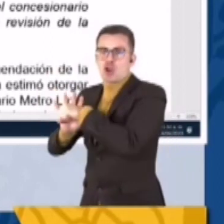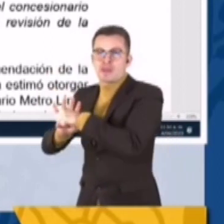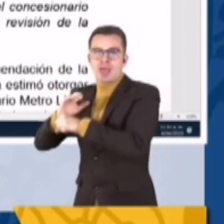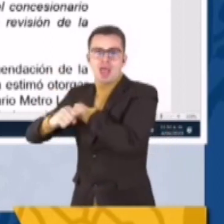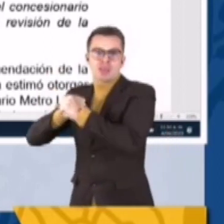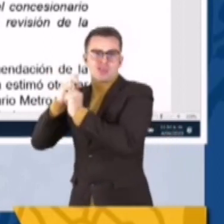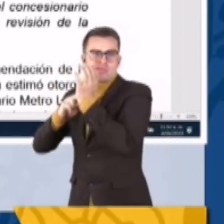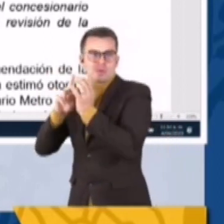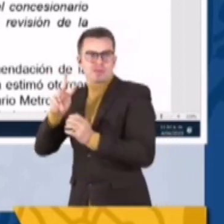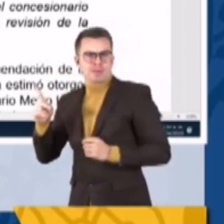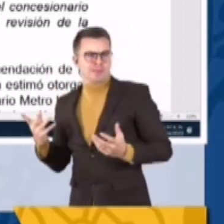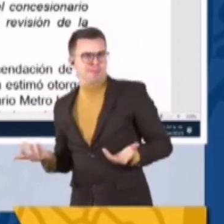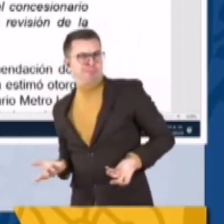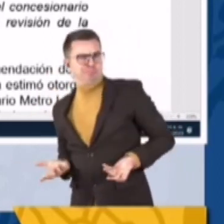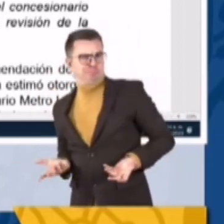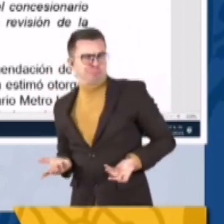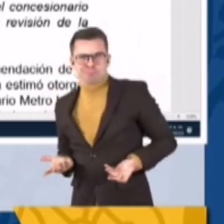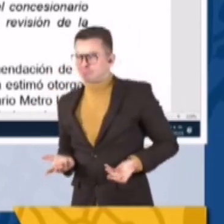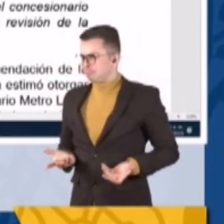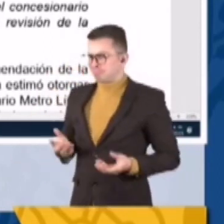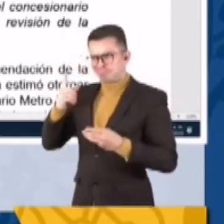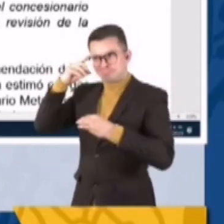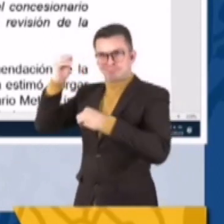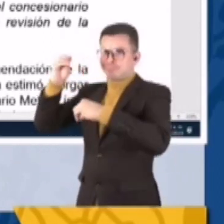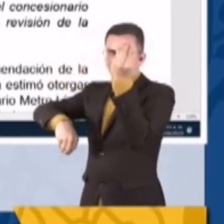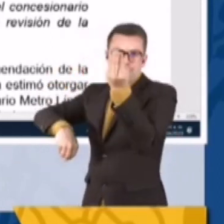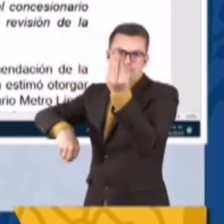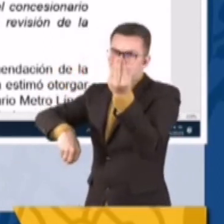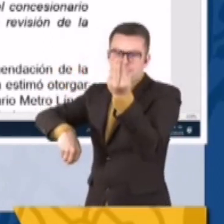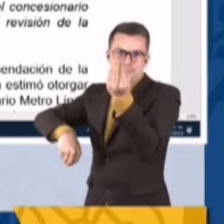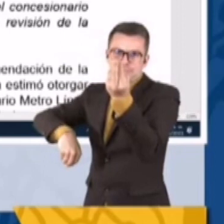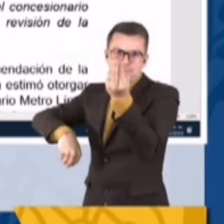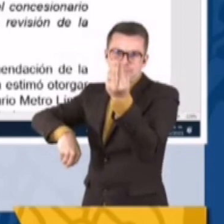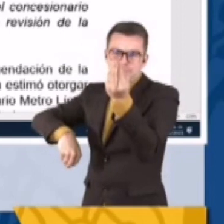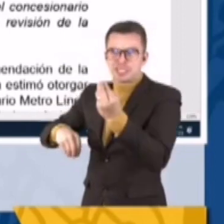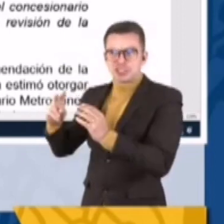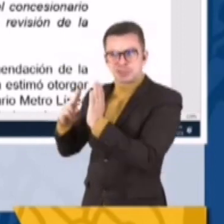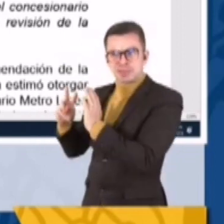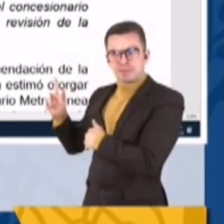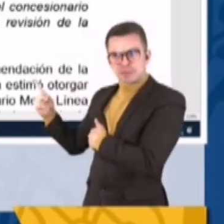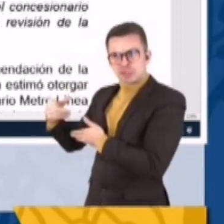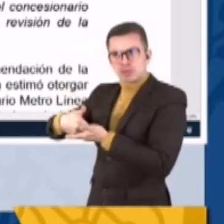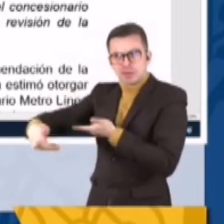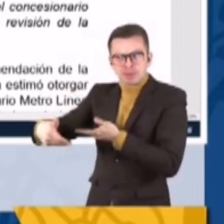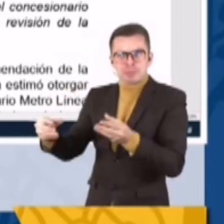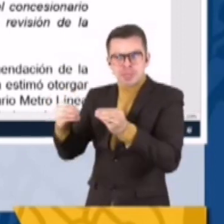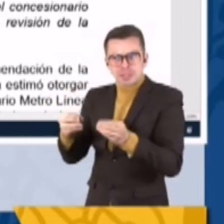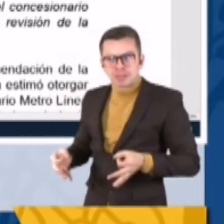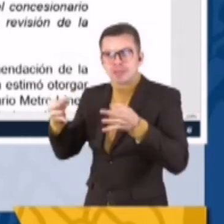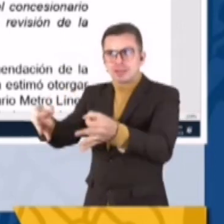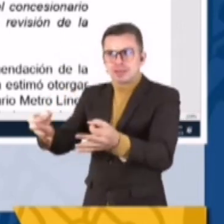2021. Rechazamos por improcedente, infundada y además fuera de plazo esa solicitud. En el